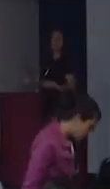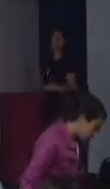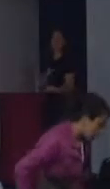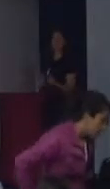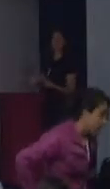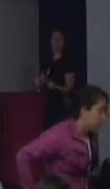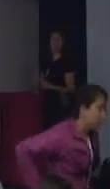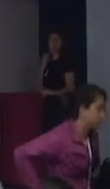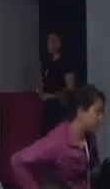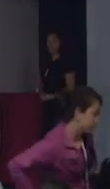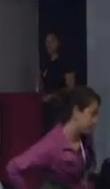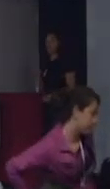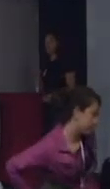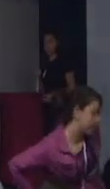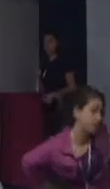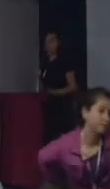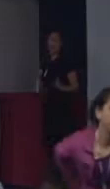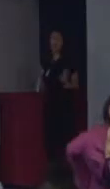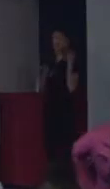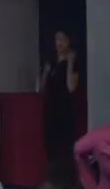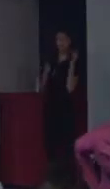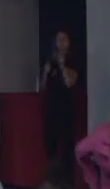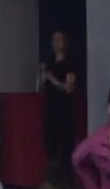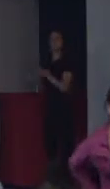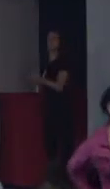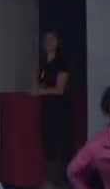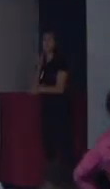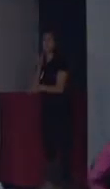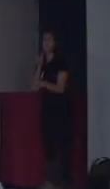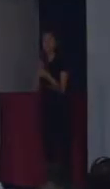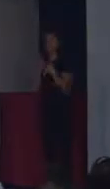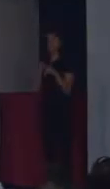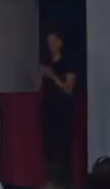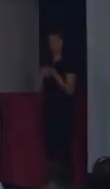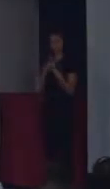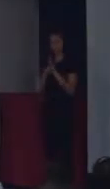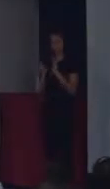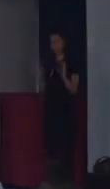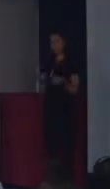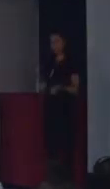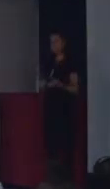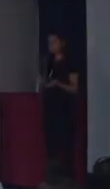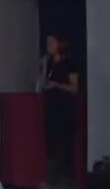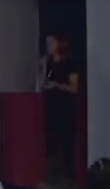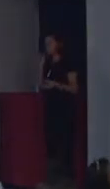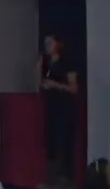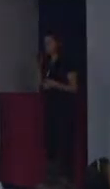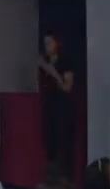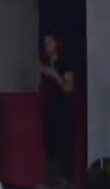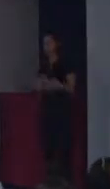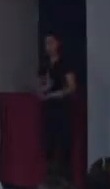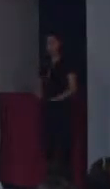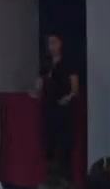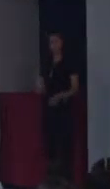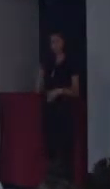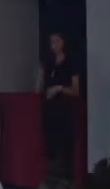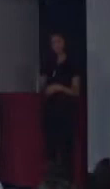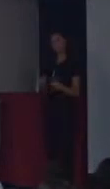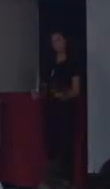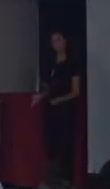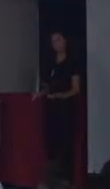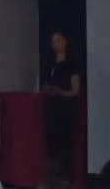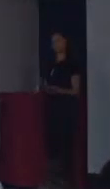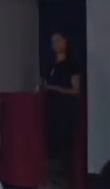desafortunadamente, si no hay un bono, la cuidadora no llega, porque solamente nos da de comer a una persona en condición de discapacidad. Y ustedes lo pueden contratar, que el proyecto de prevención